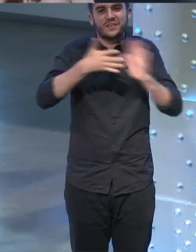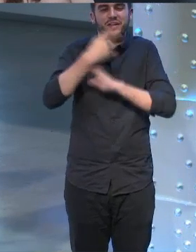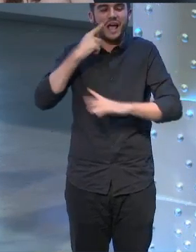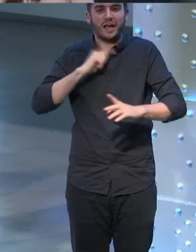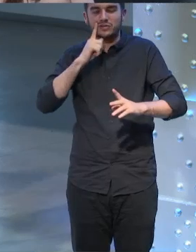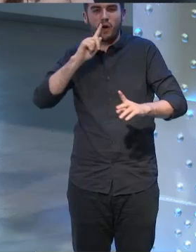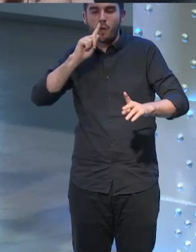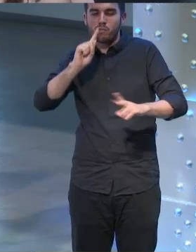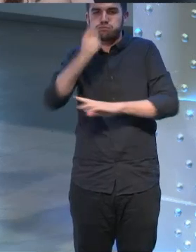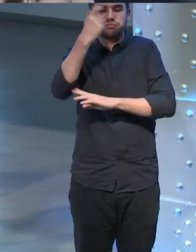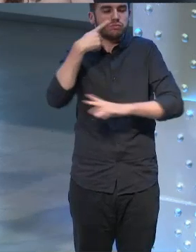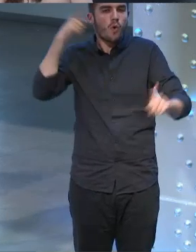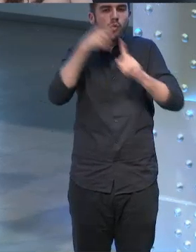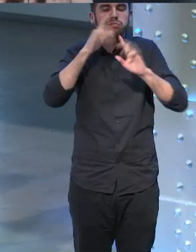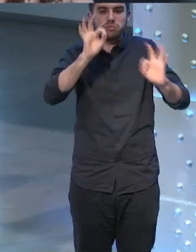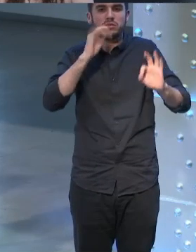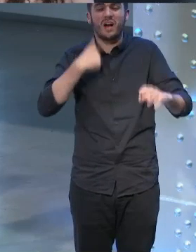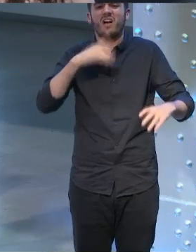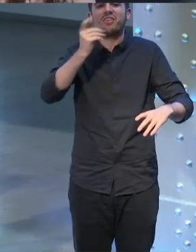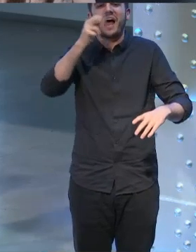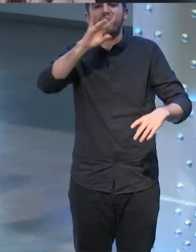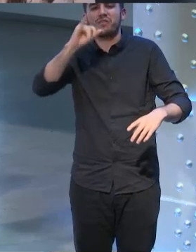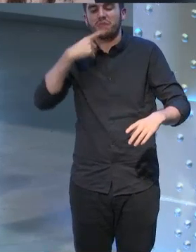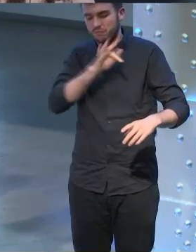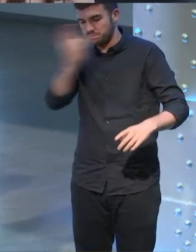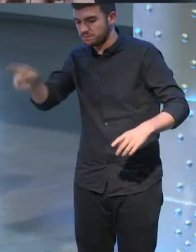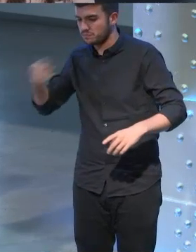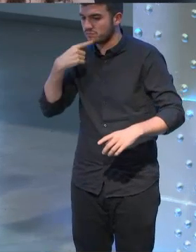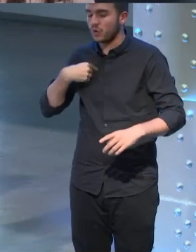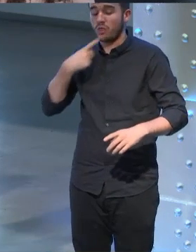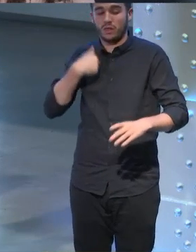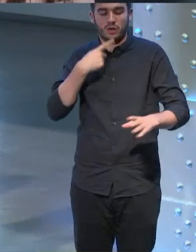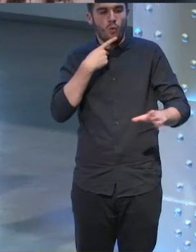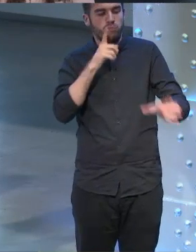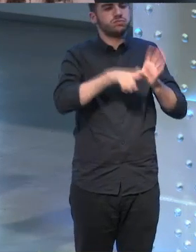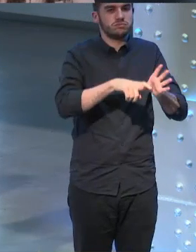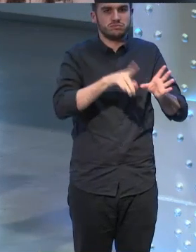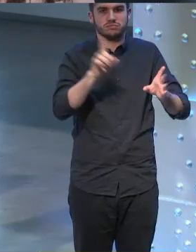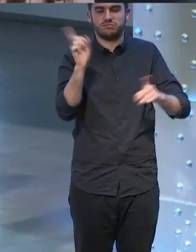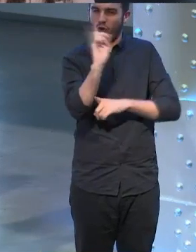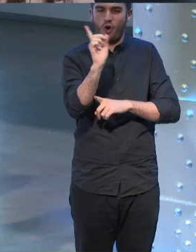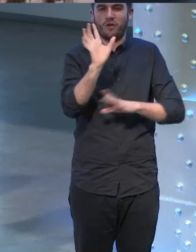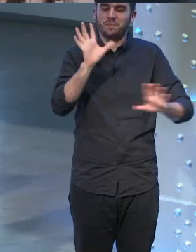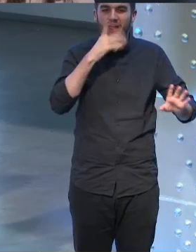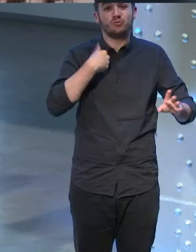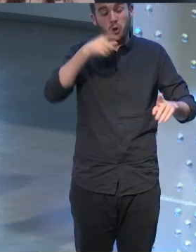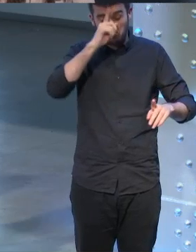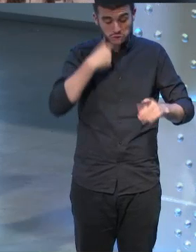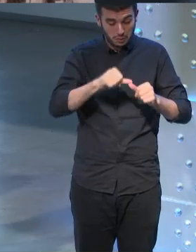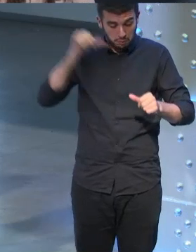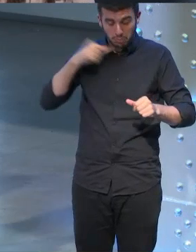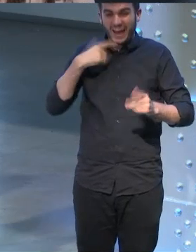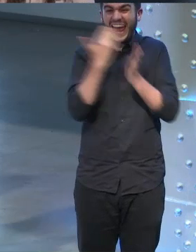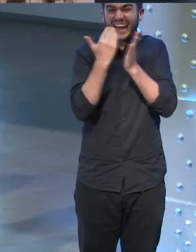tremendo. Intervenid cuando queráis. David, que también tienes algo que decir. Yo iba a decir que me sumo. Yo no sé los estudios exactamente,